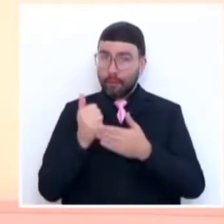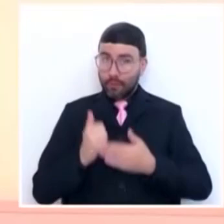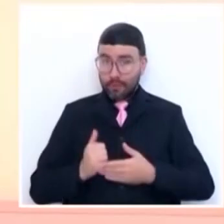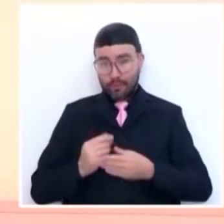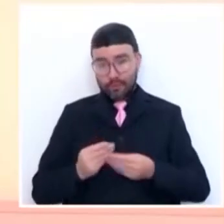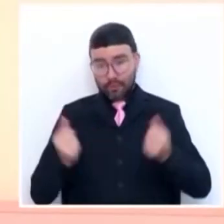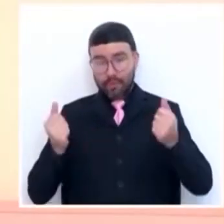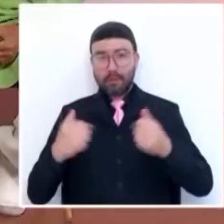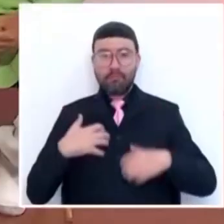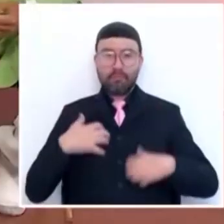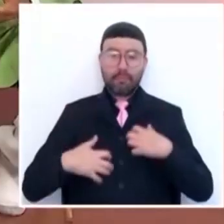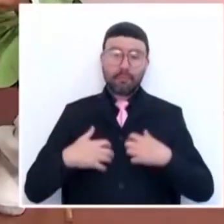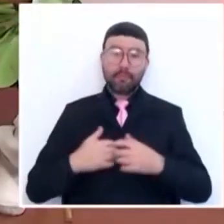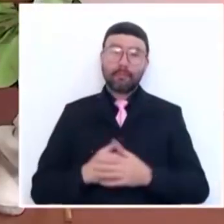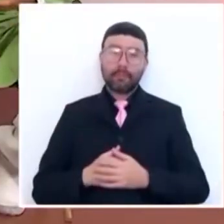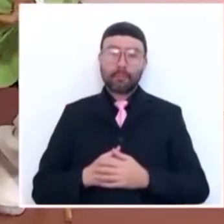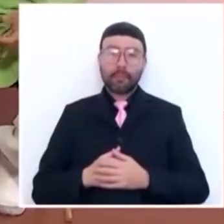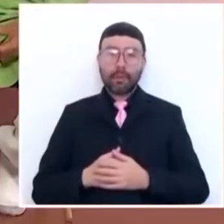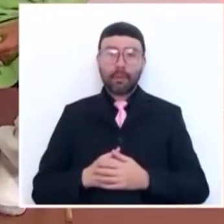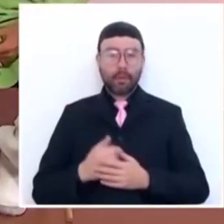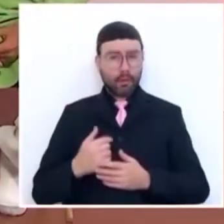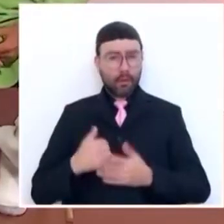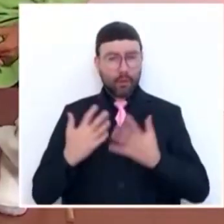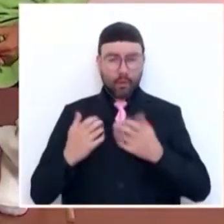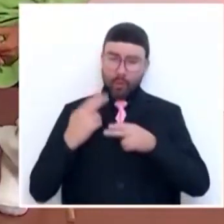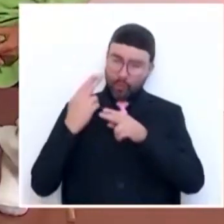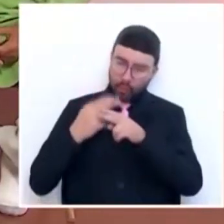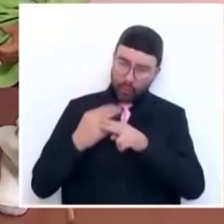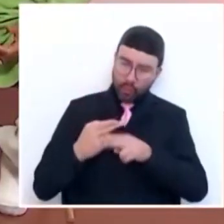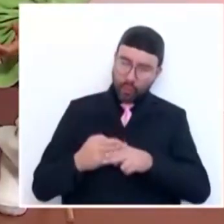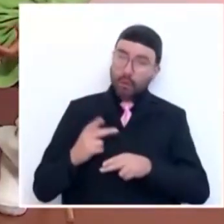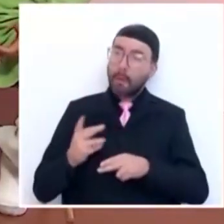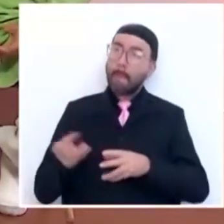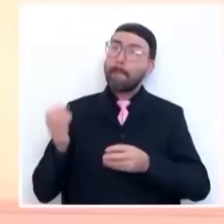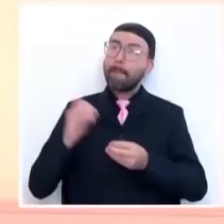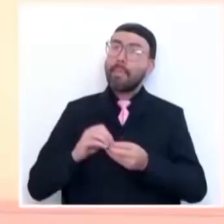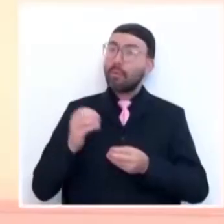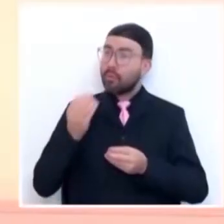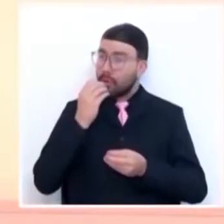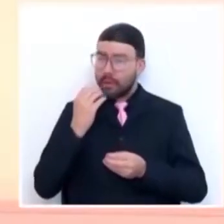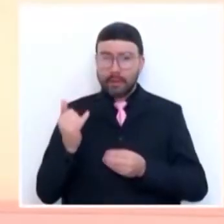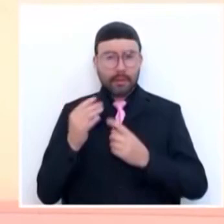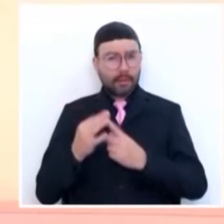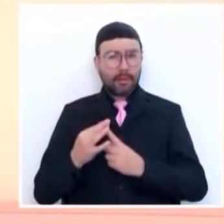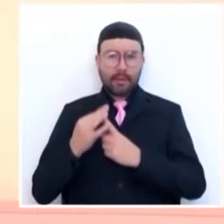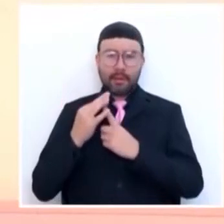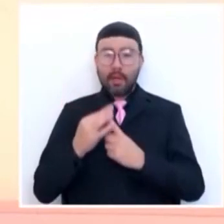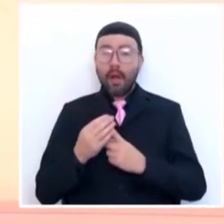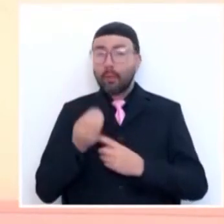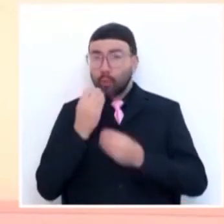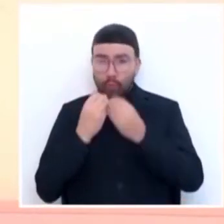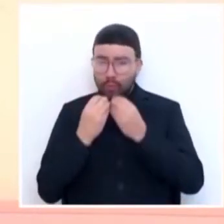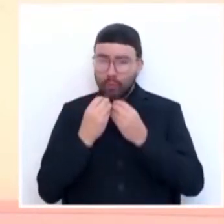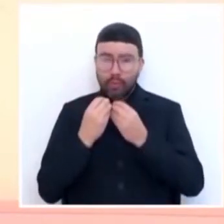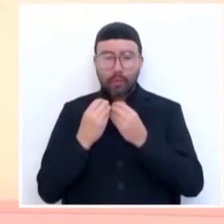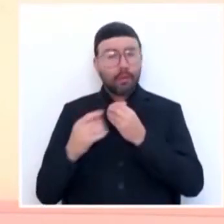del miedo. Quiero nombrar rápidamente otro alimento espectacular que no se mastica, que es el sonido.